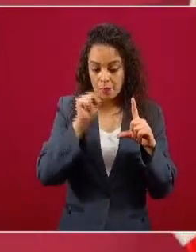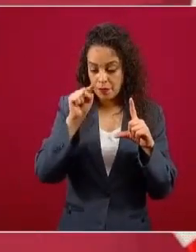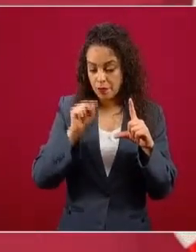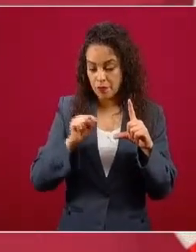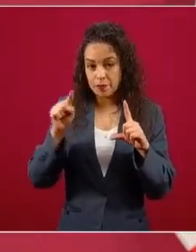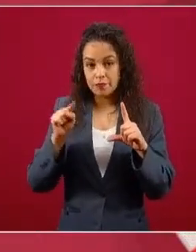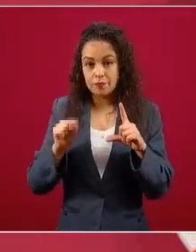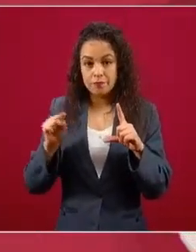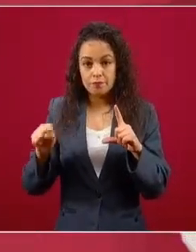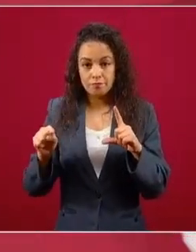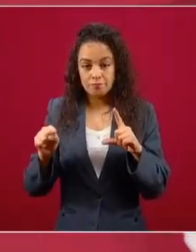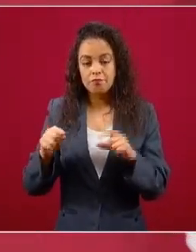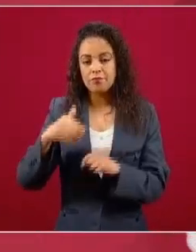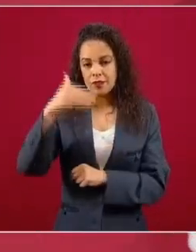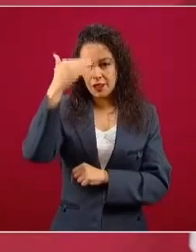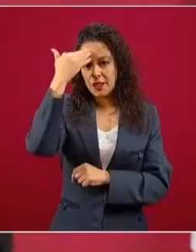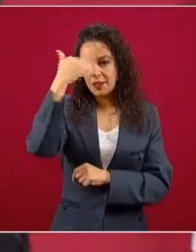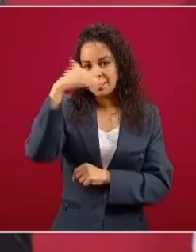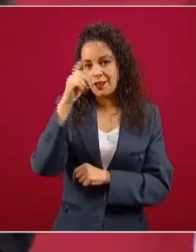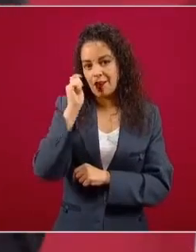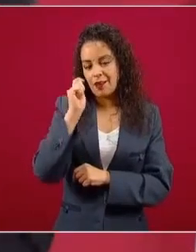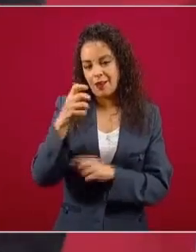son conocidas las cervecerías,